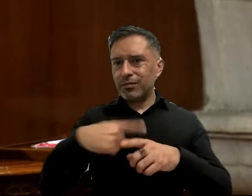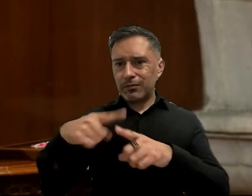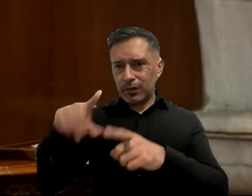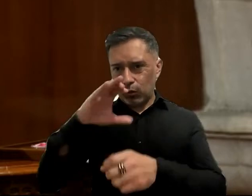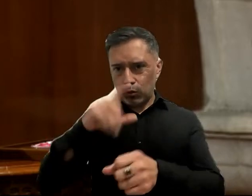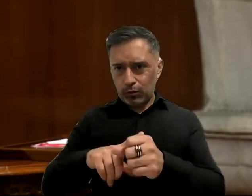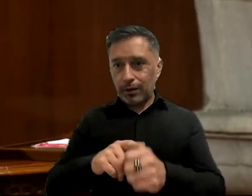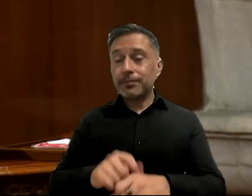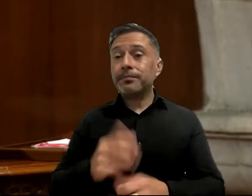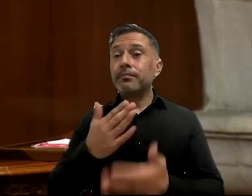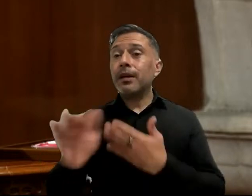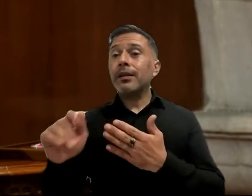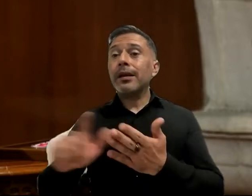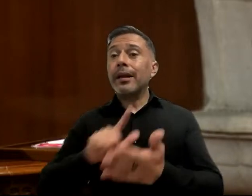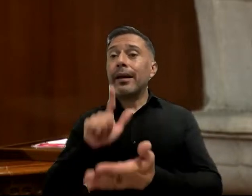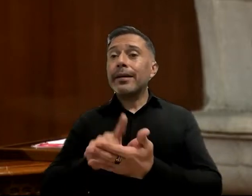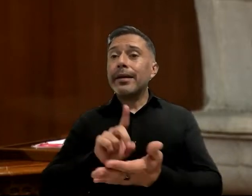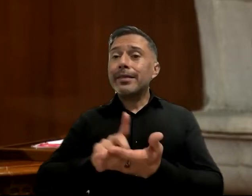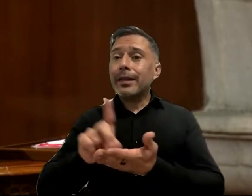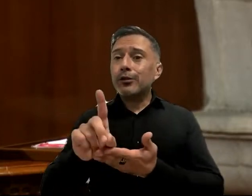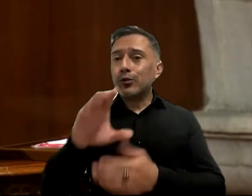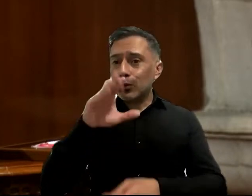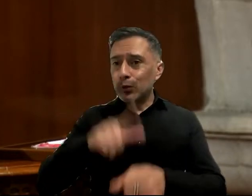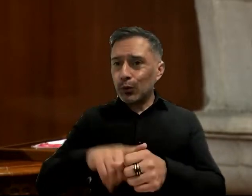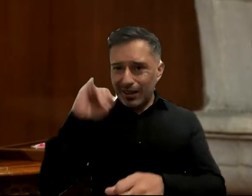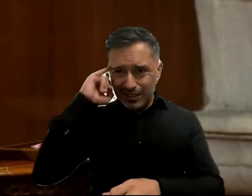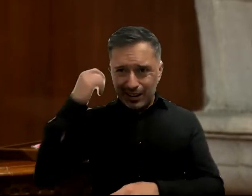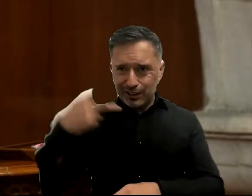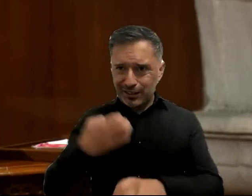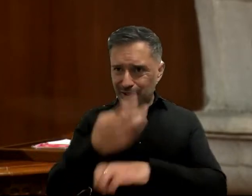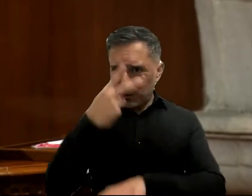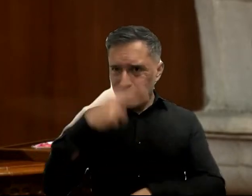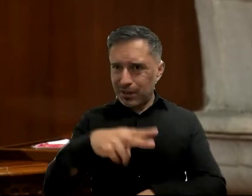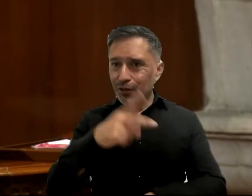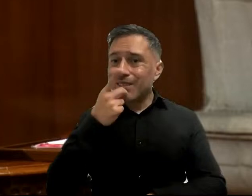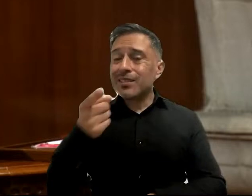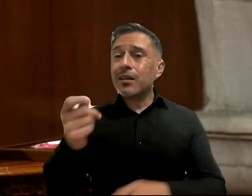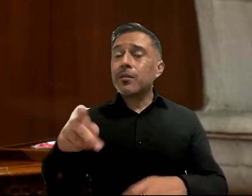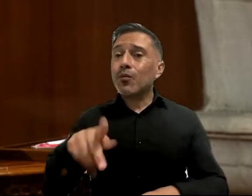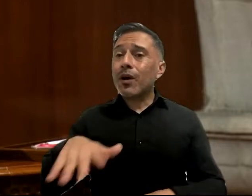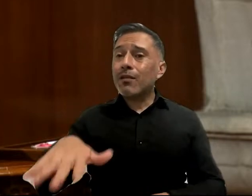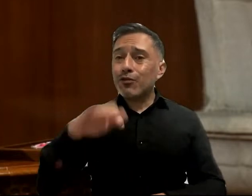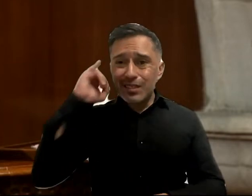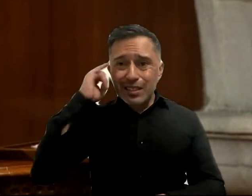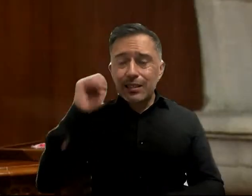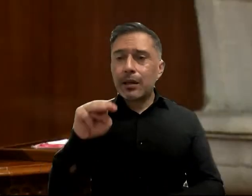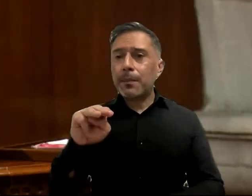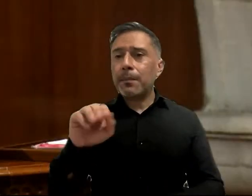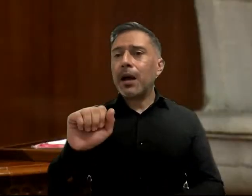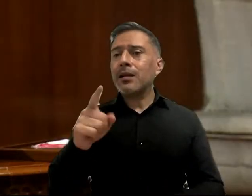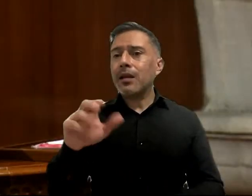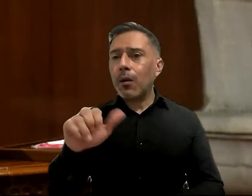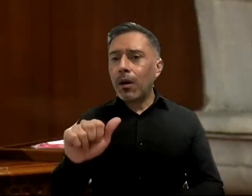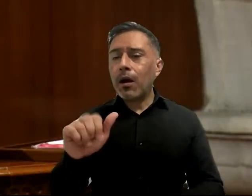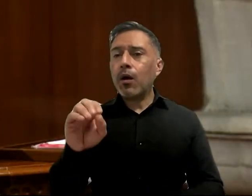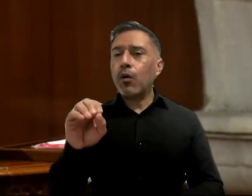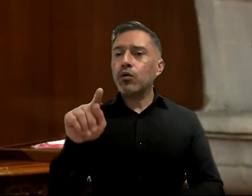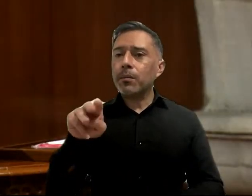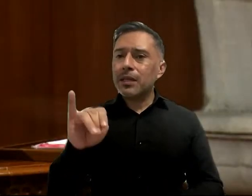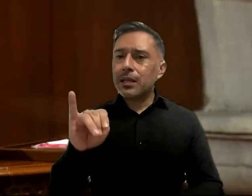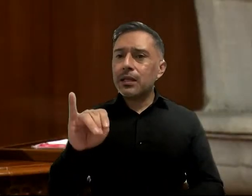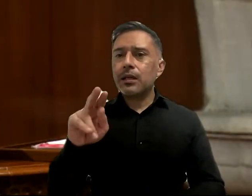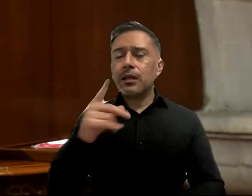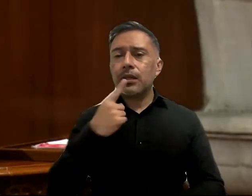Derechos y Cultura Indígena Estatal reconoce la existencia de los pueblos indígenas Mazahua, Otomí,